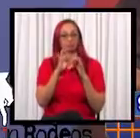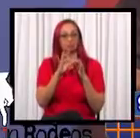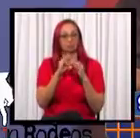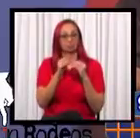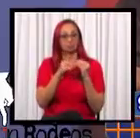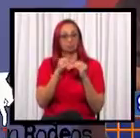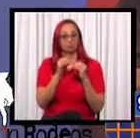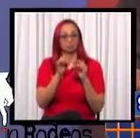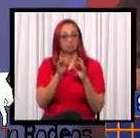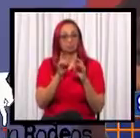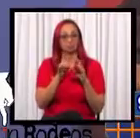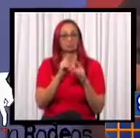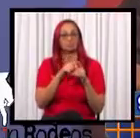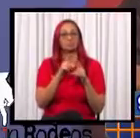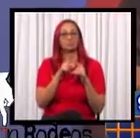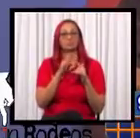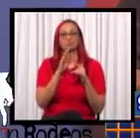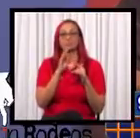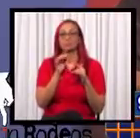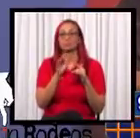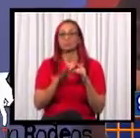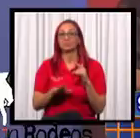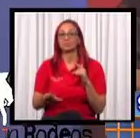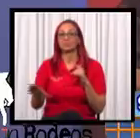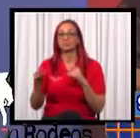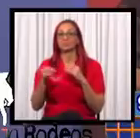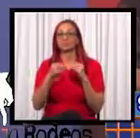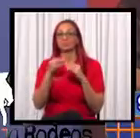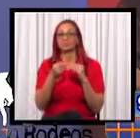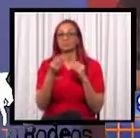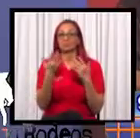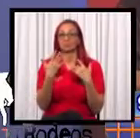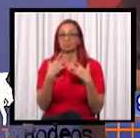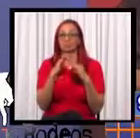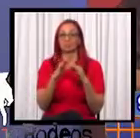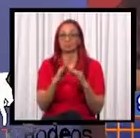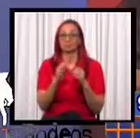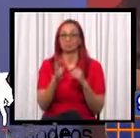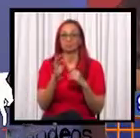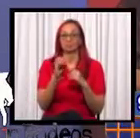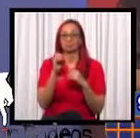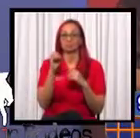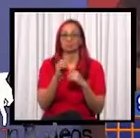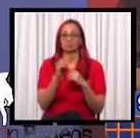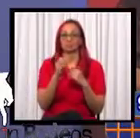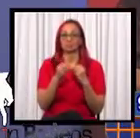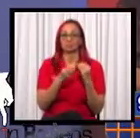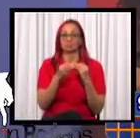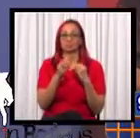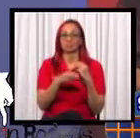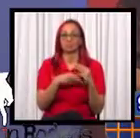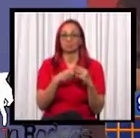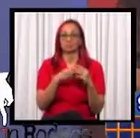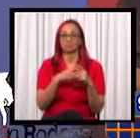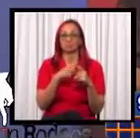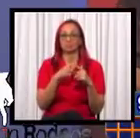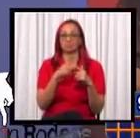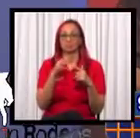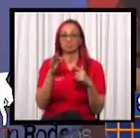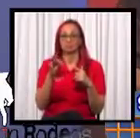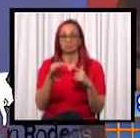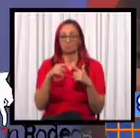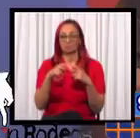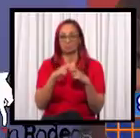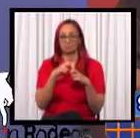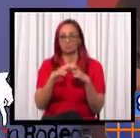¿verdad? Y ni hablemos de Asia, que es donde se produce prácticamente el 90% del arroz que se consume en el mundo. Tifones, problemas de